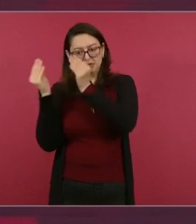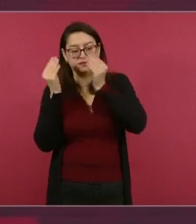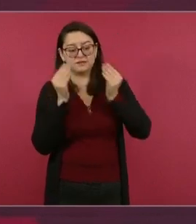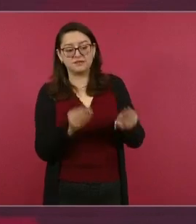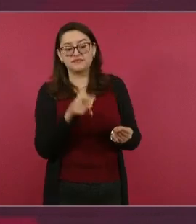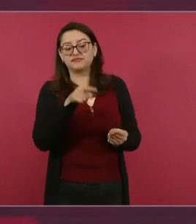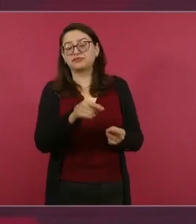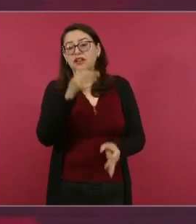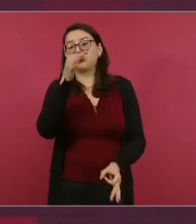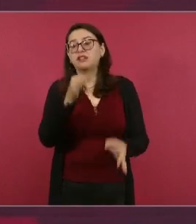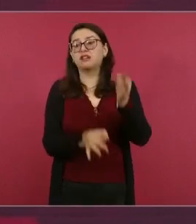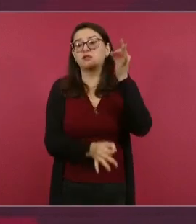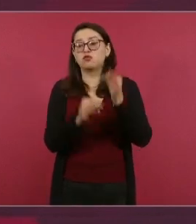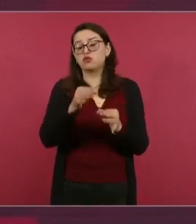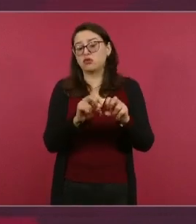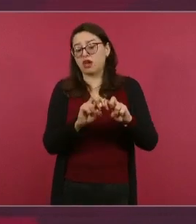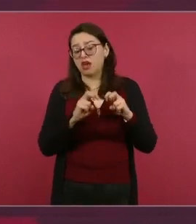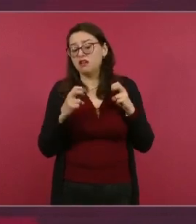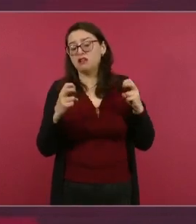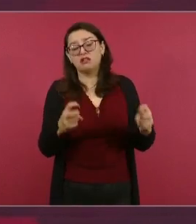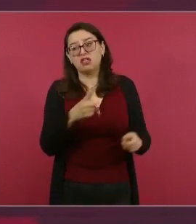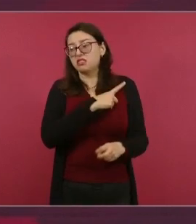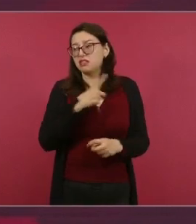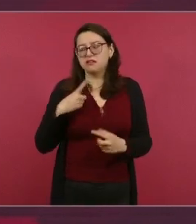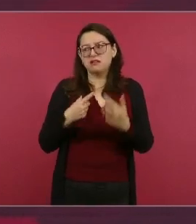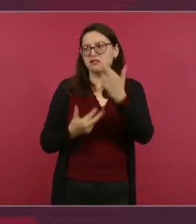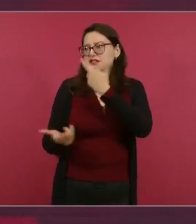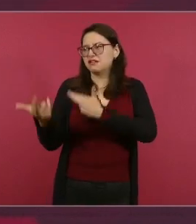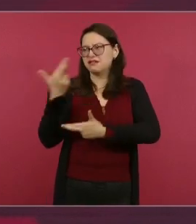regrese a los tribunales.